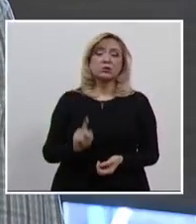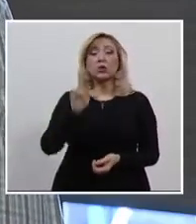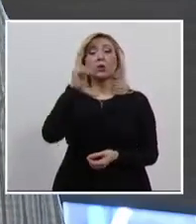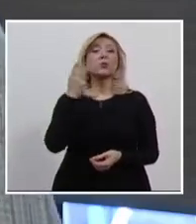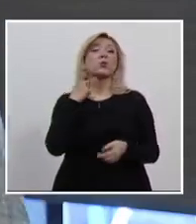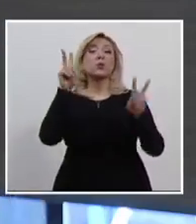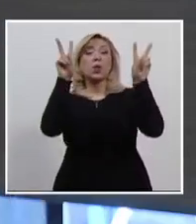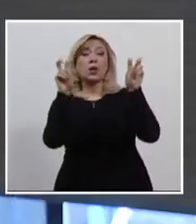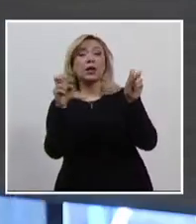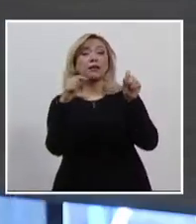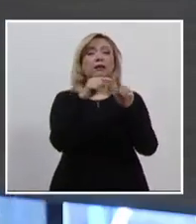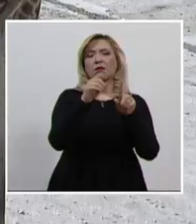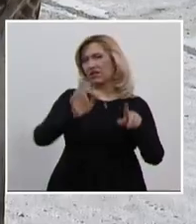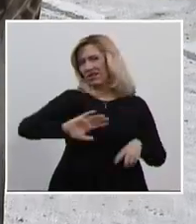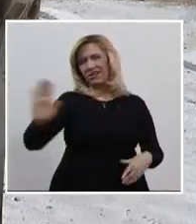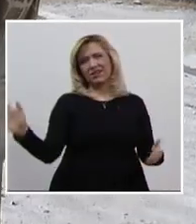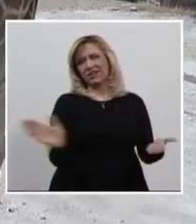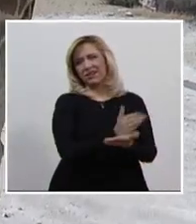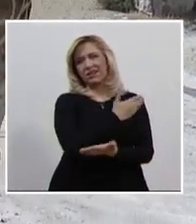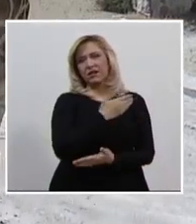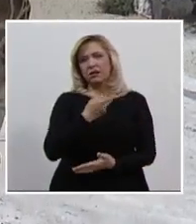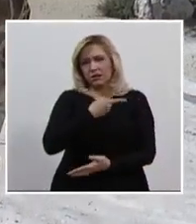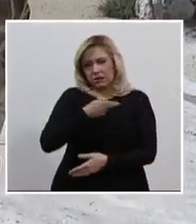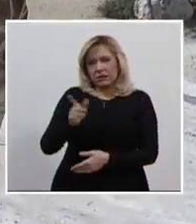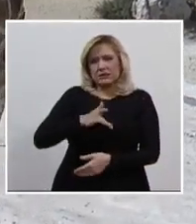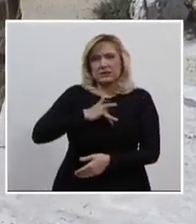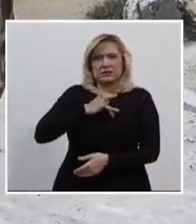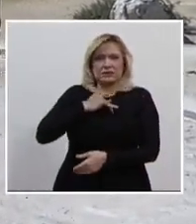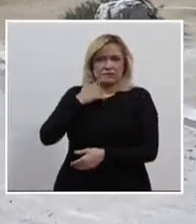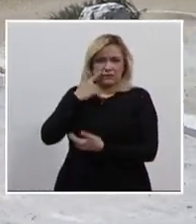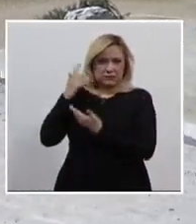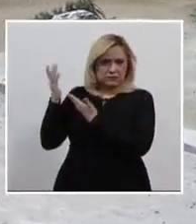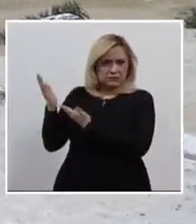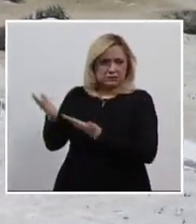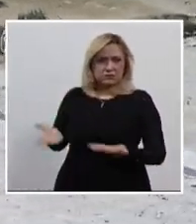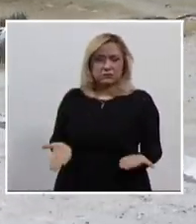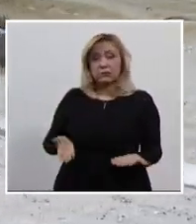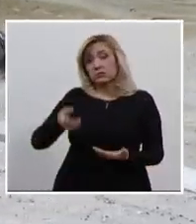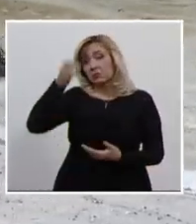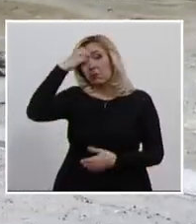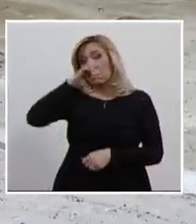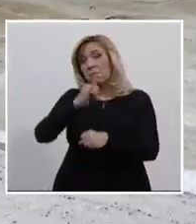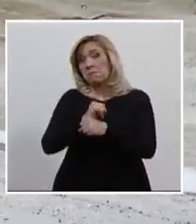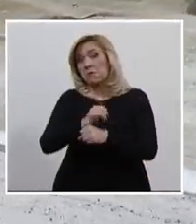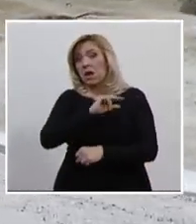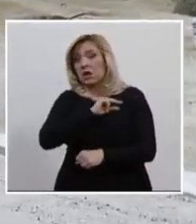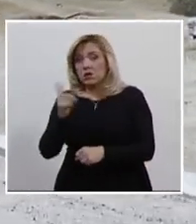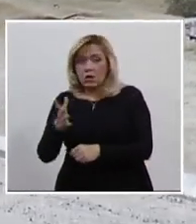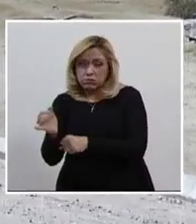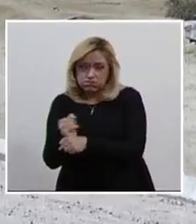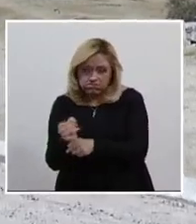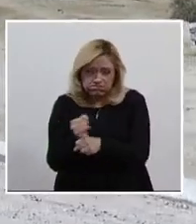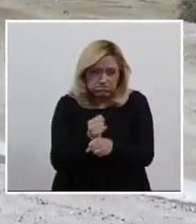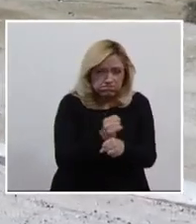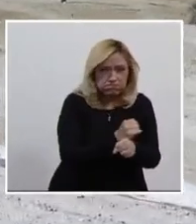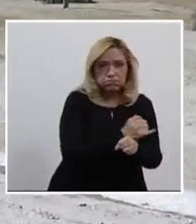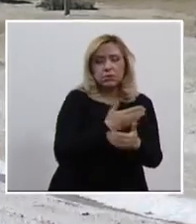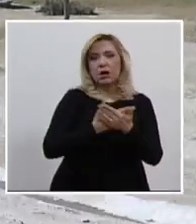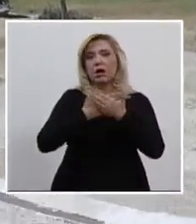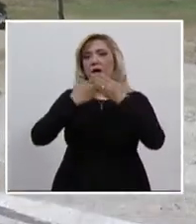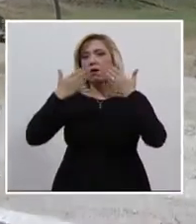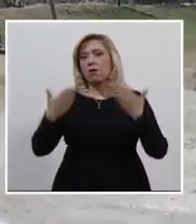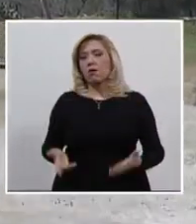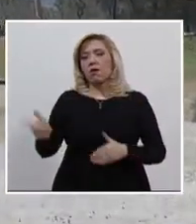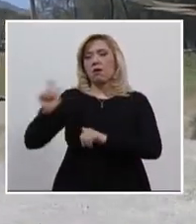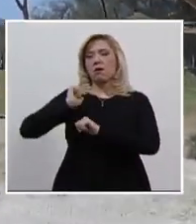o estrictamente político. El trabajo de los peritos fue determinante para que finalmente las autoridades